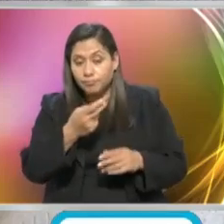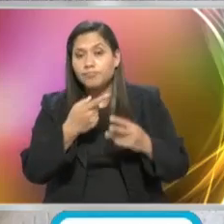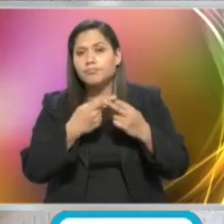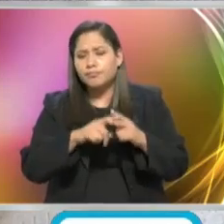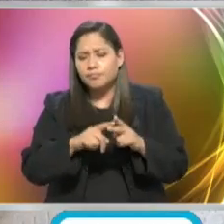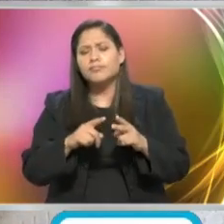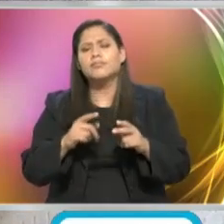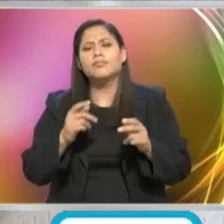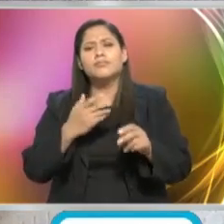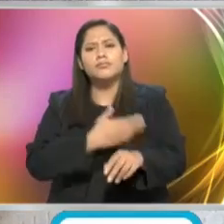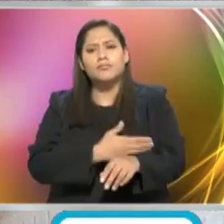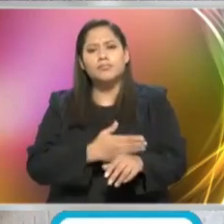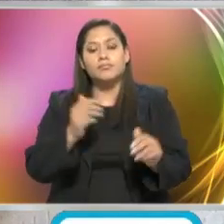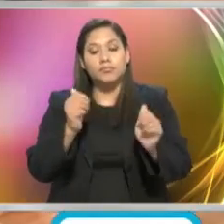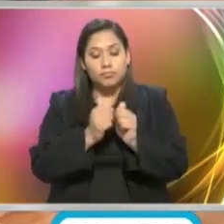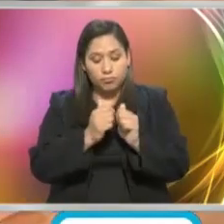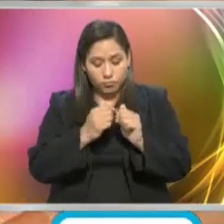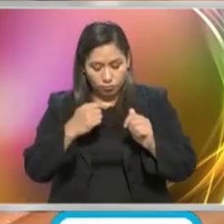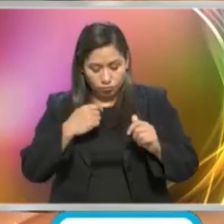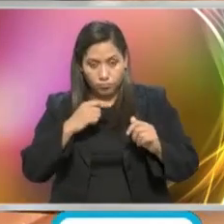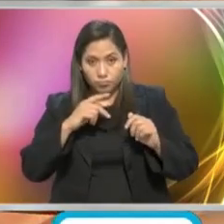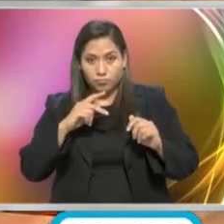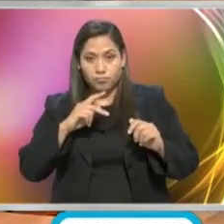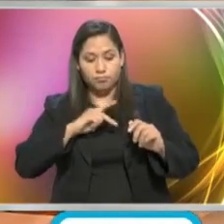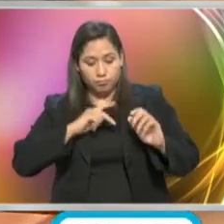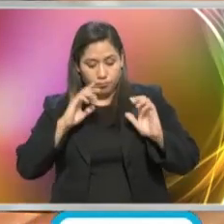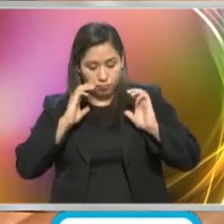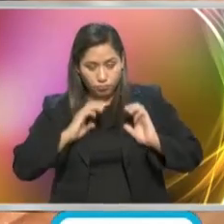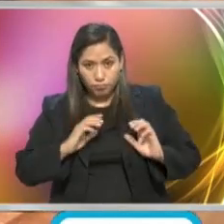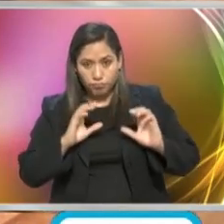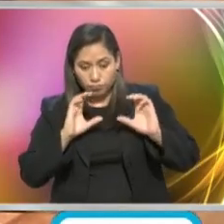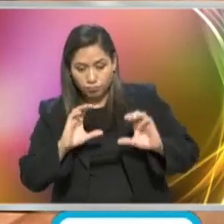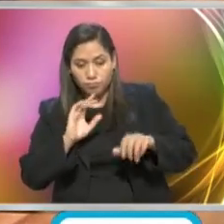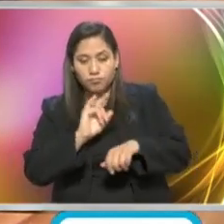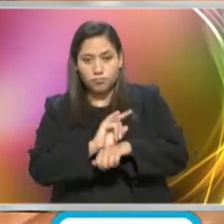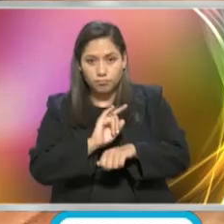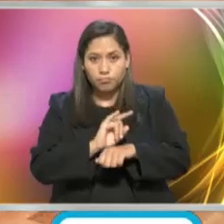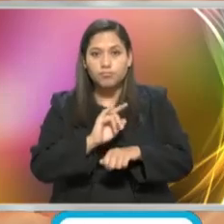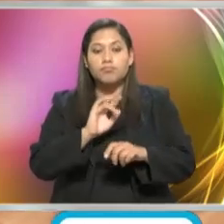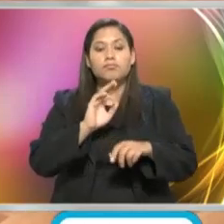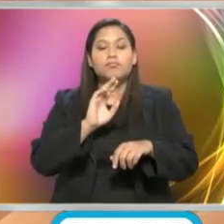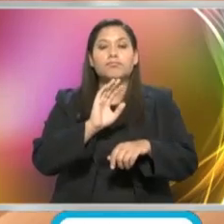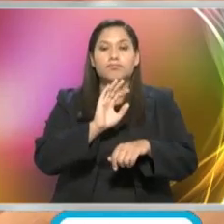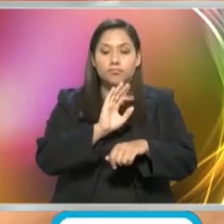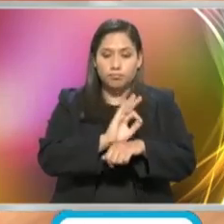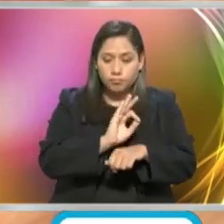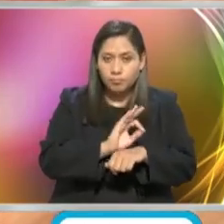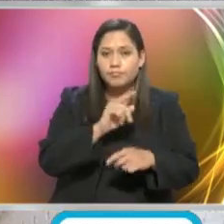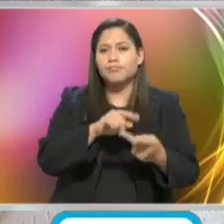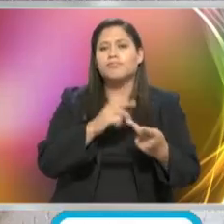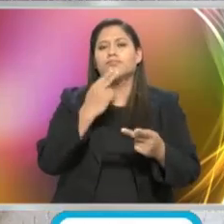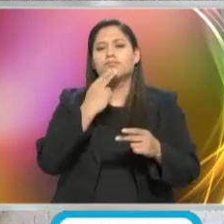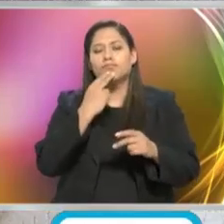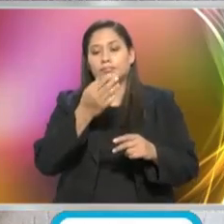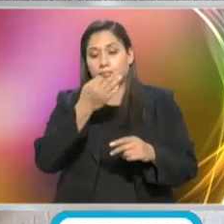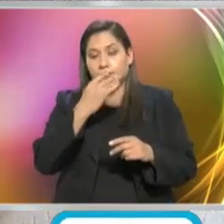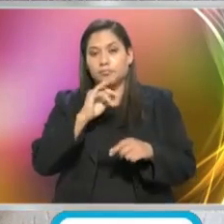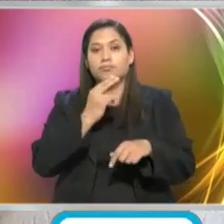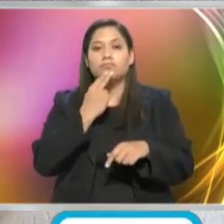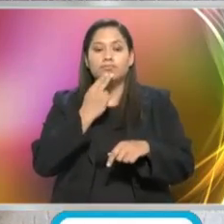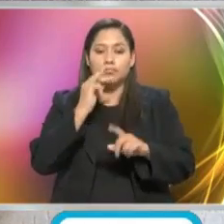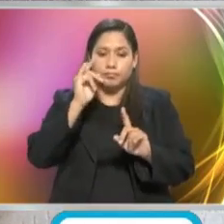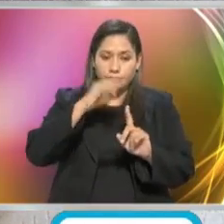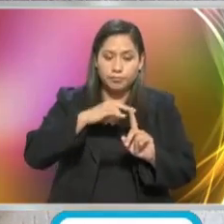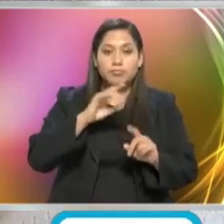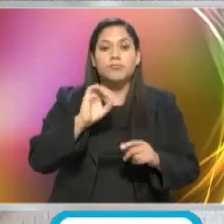viene acompañado del autocuidado, de la protección, del uso de anticonceptivos, del uso del condón como prevención, no solo